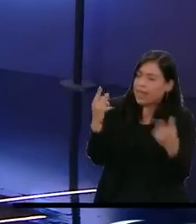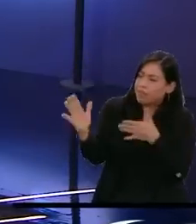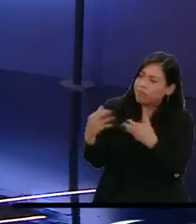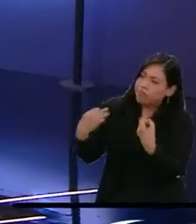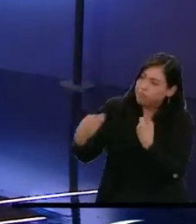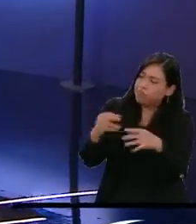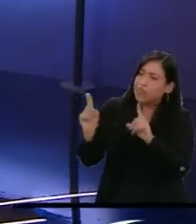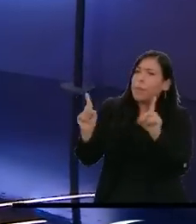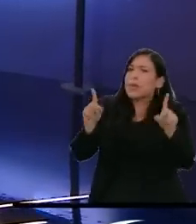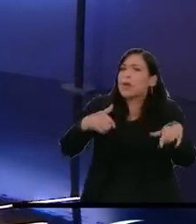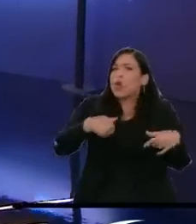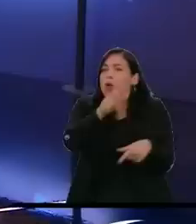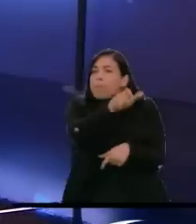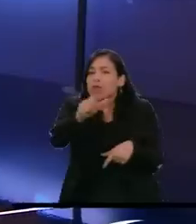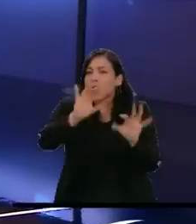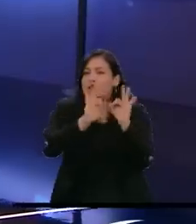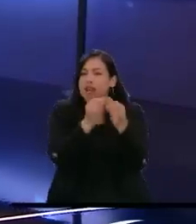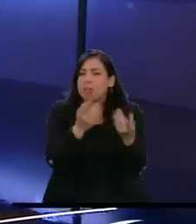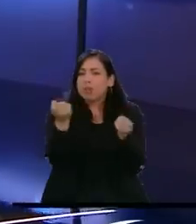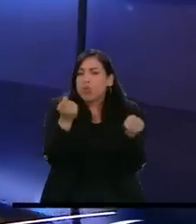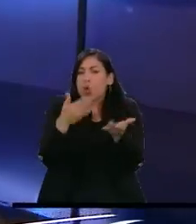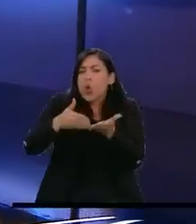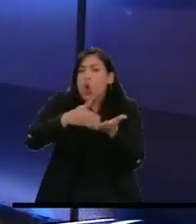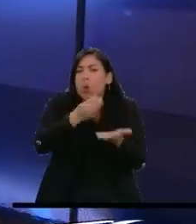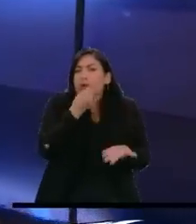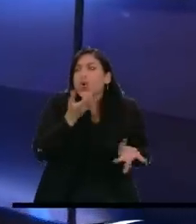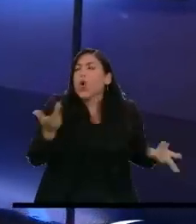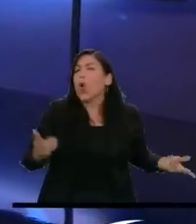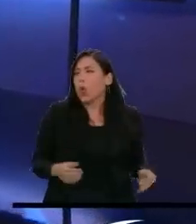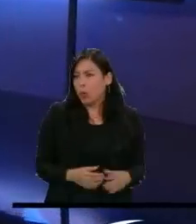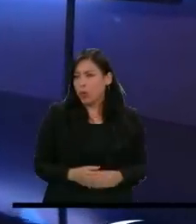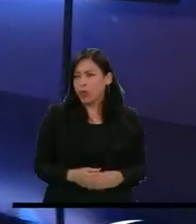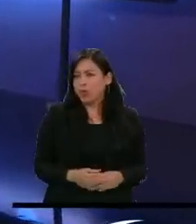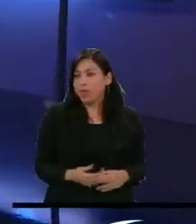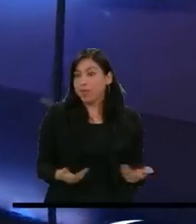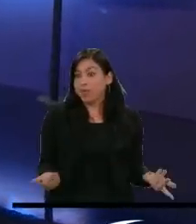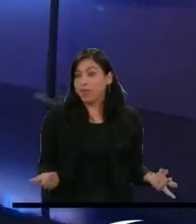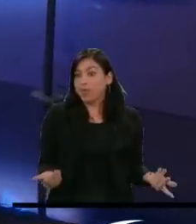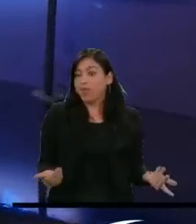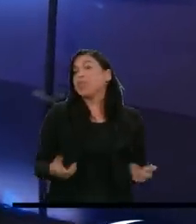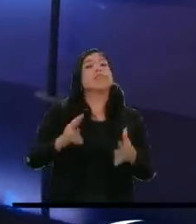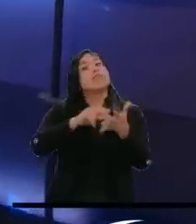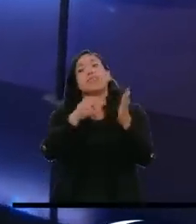alternativas de consumo tienen los colombianos si ya no son los alimentos los que están jalonando